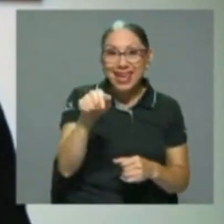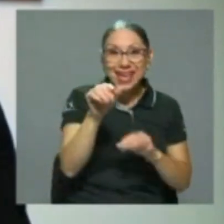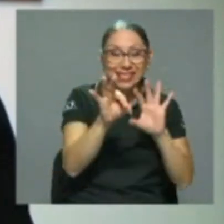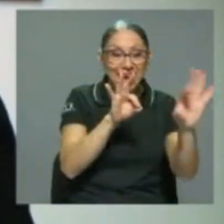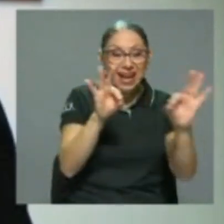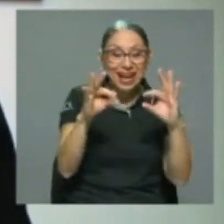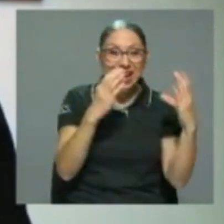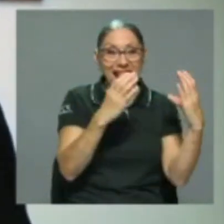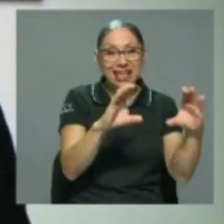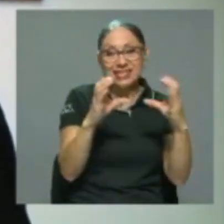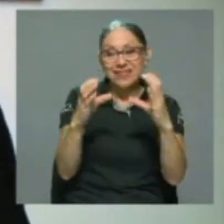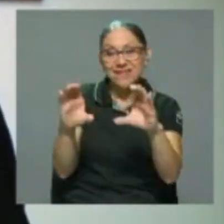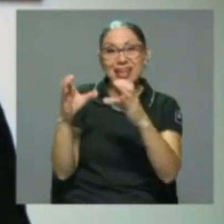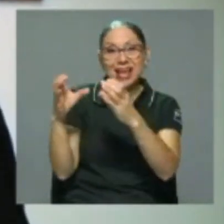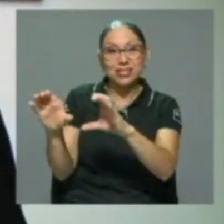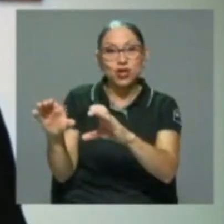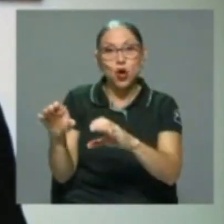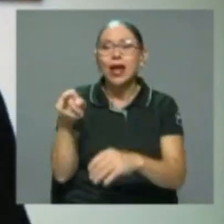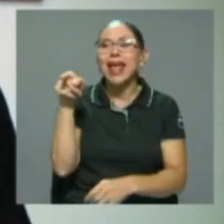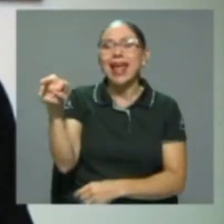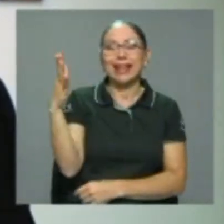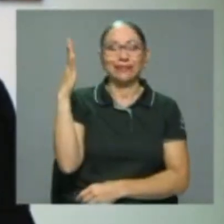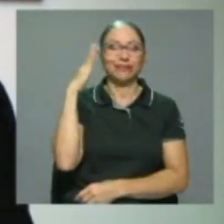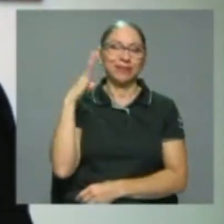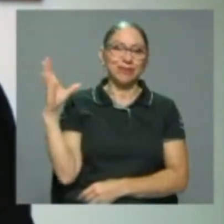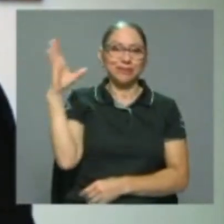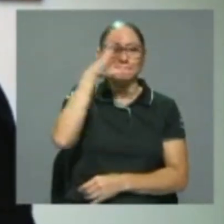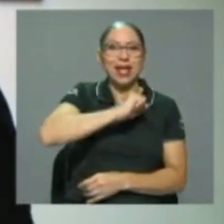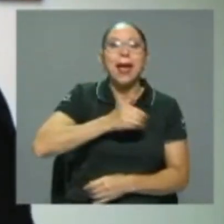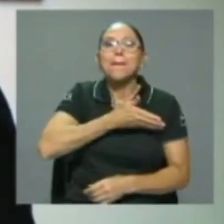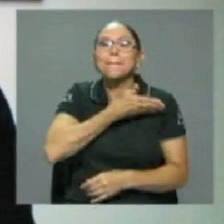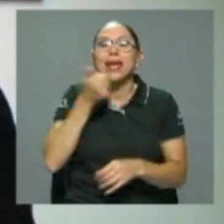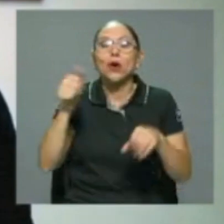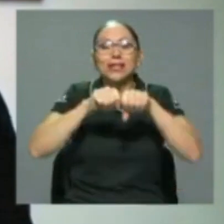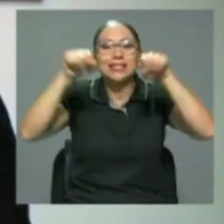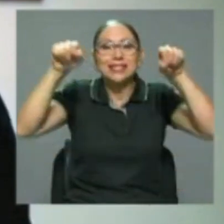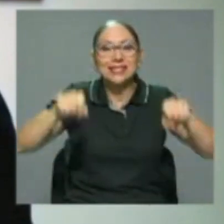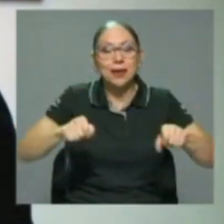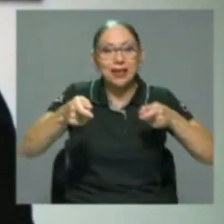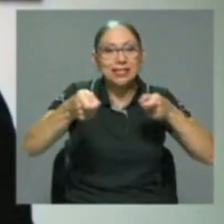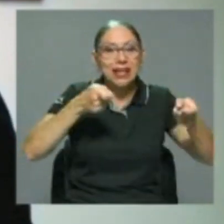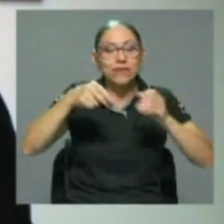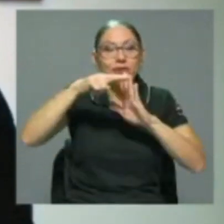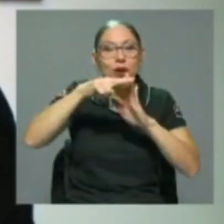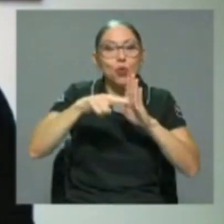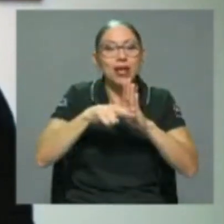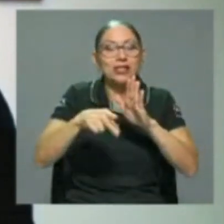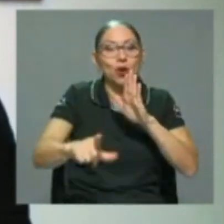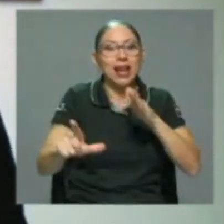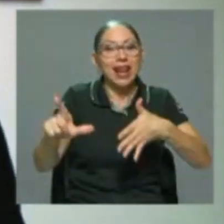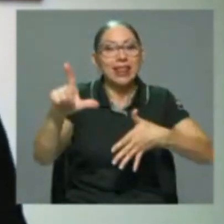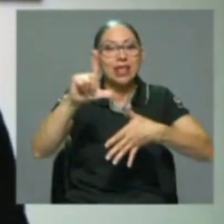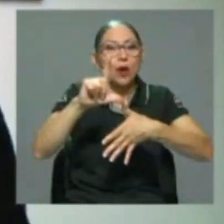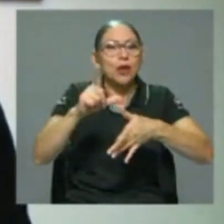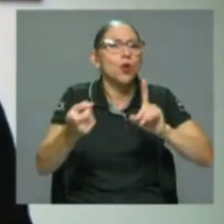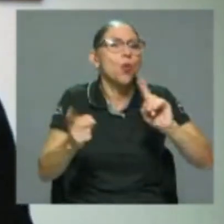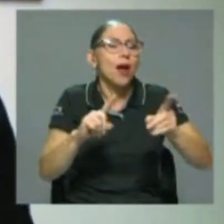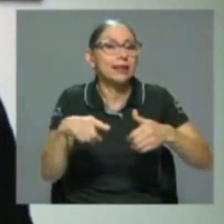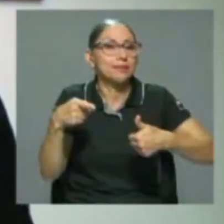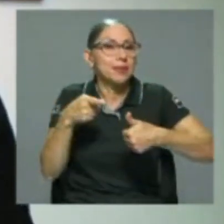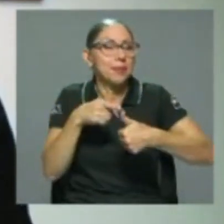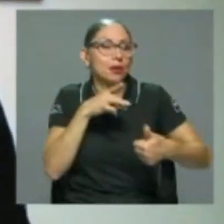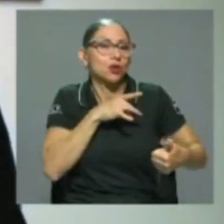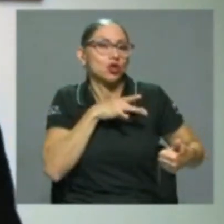a determinar que los mejores sistemas de regulación en Latinoamérica eran, en primer lugar, el chileno,